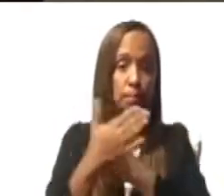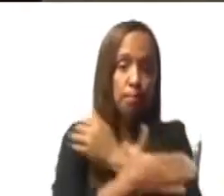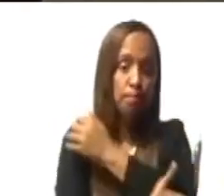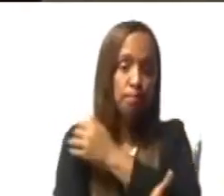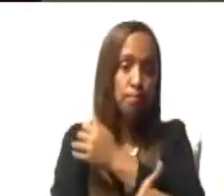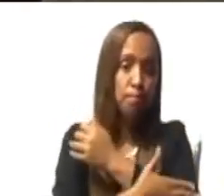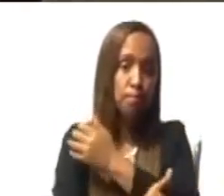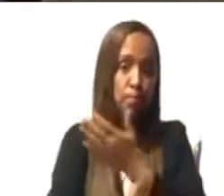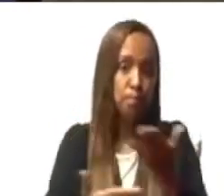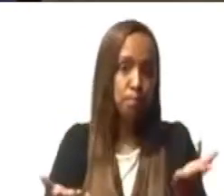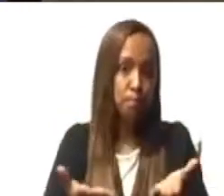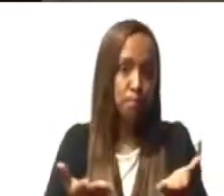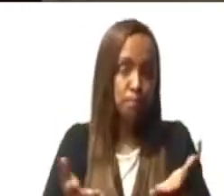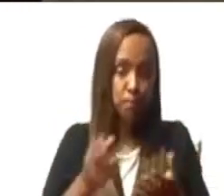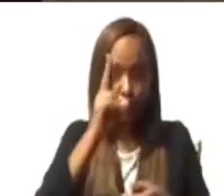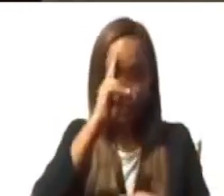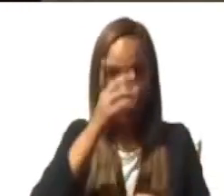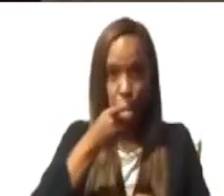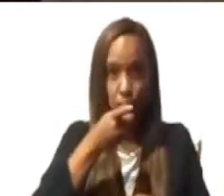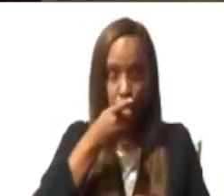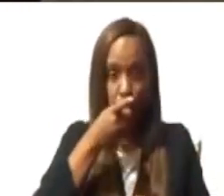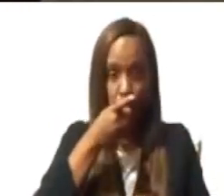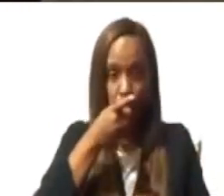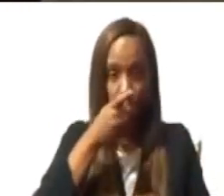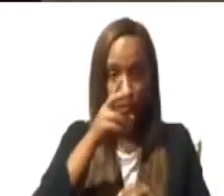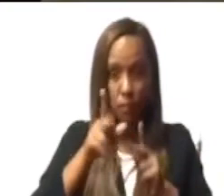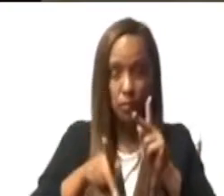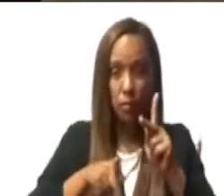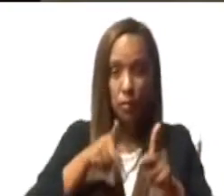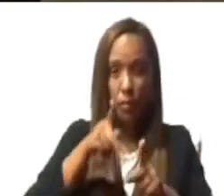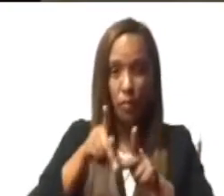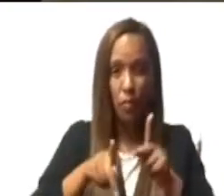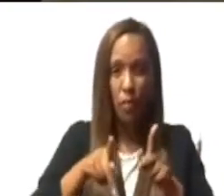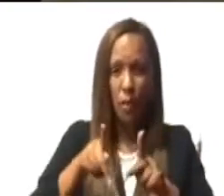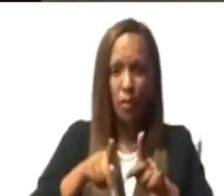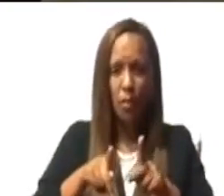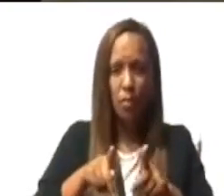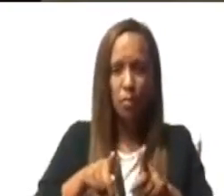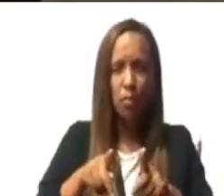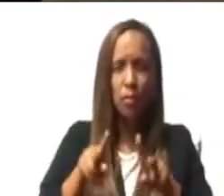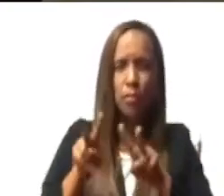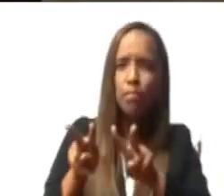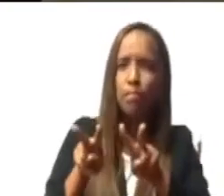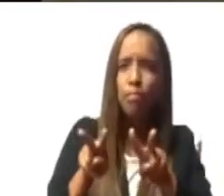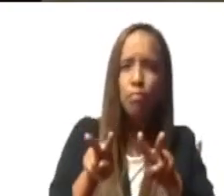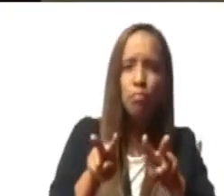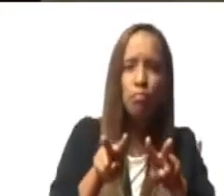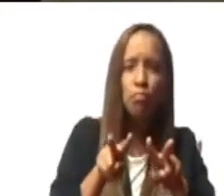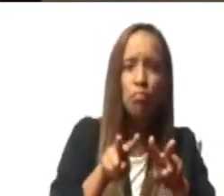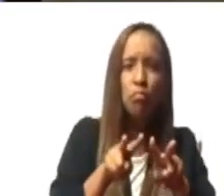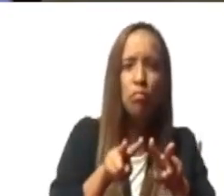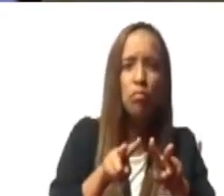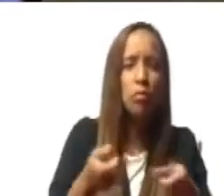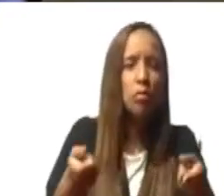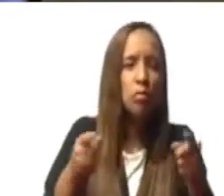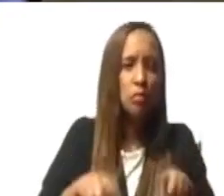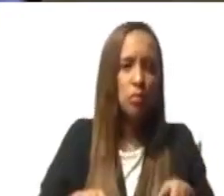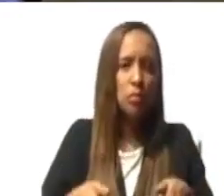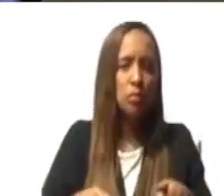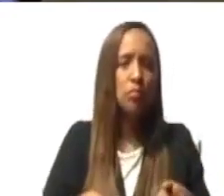vez que estamos conociendo el presupuesto reformulado o